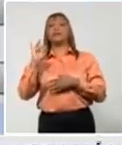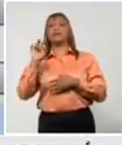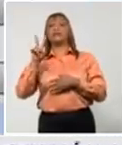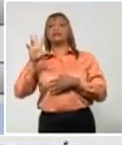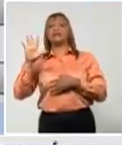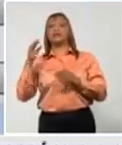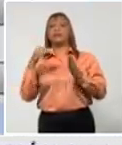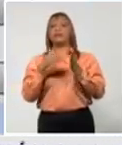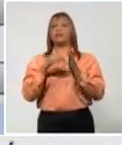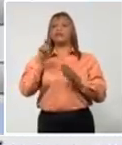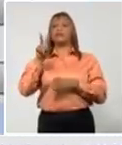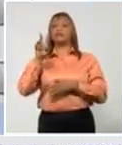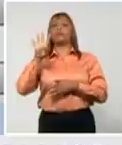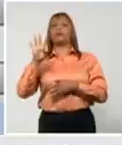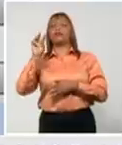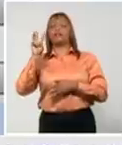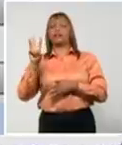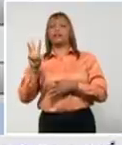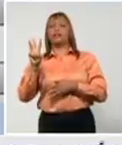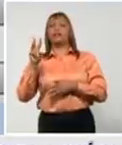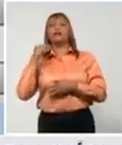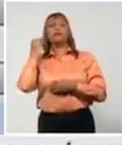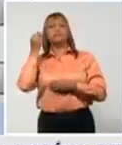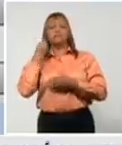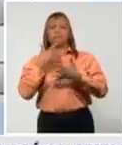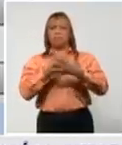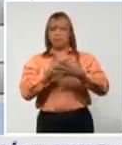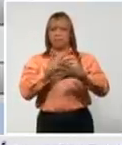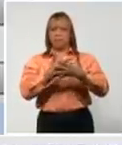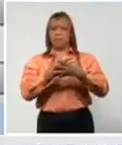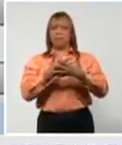226.443 muestras analizadas y